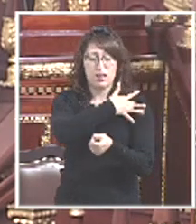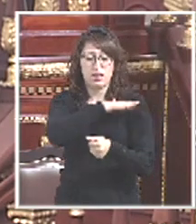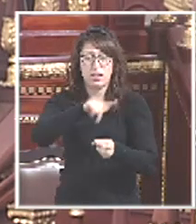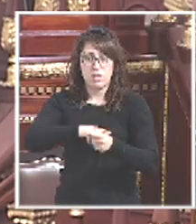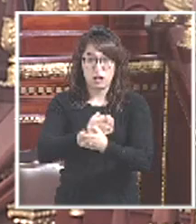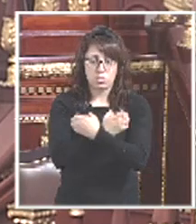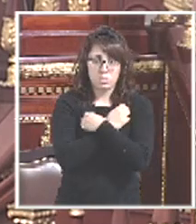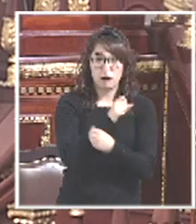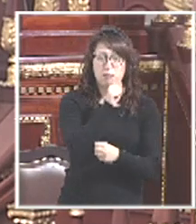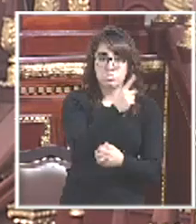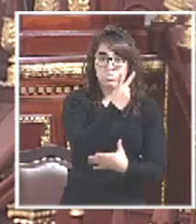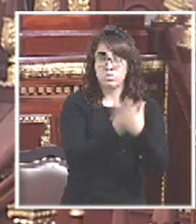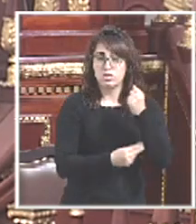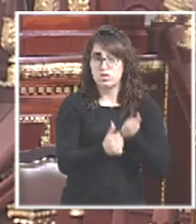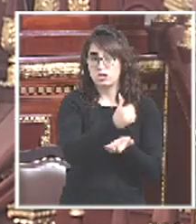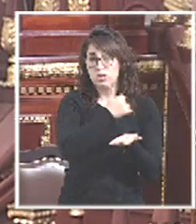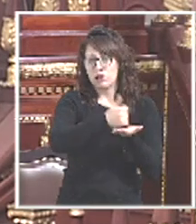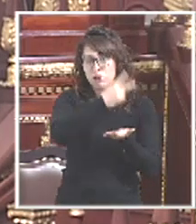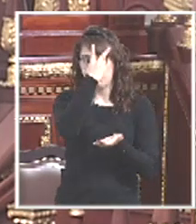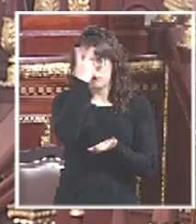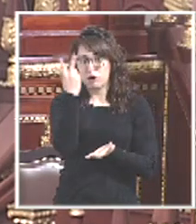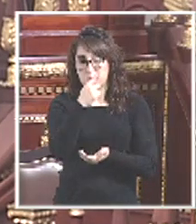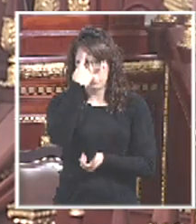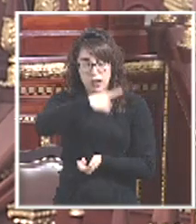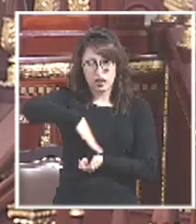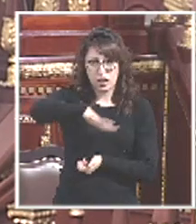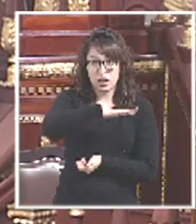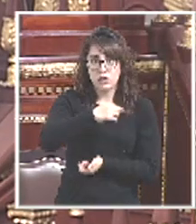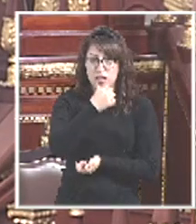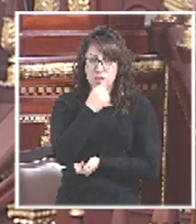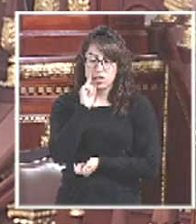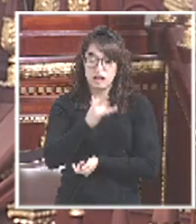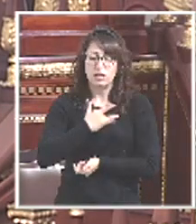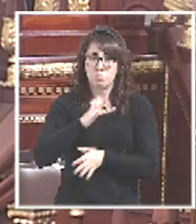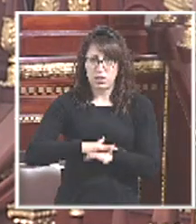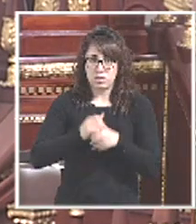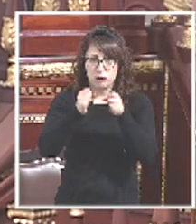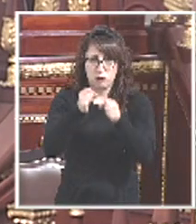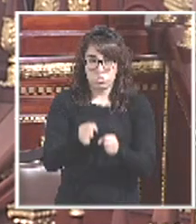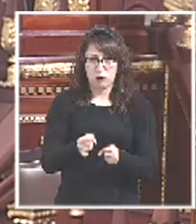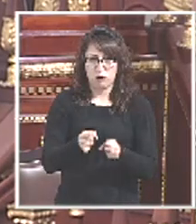Ciudad de México para que nuestras niñas y niños se encuentren seguros.